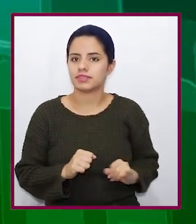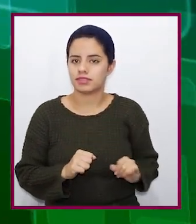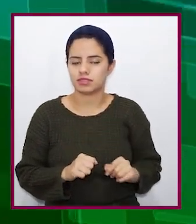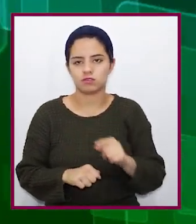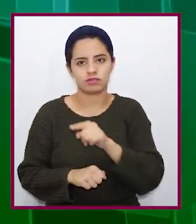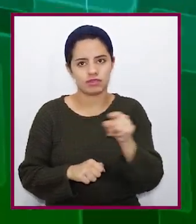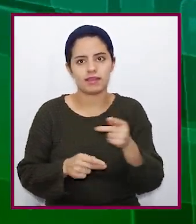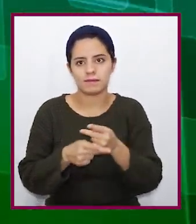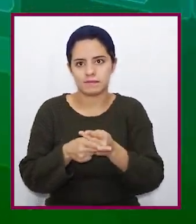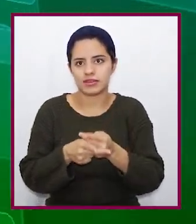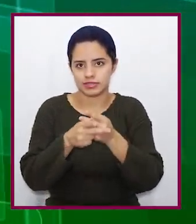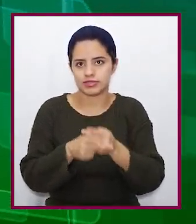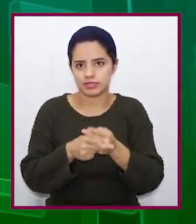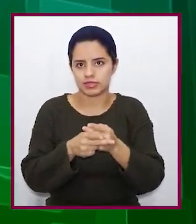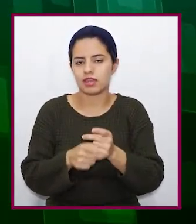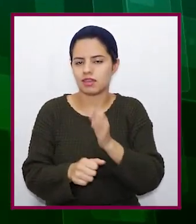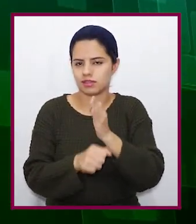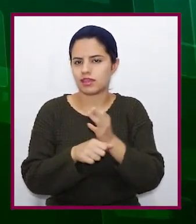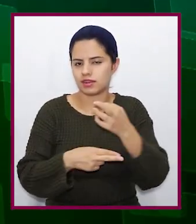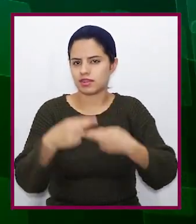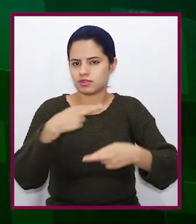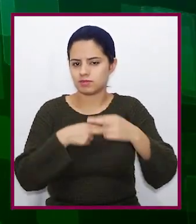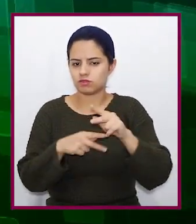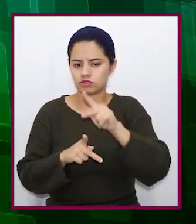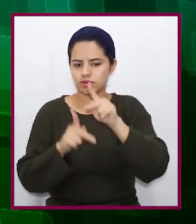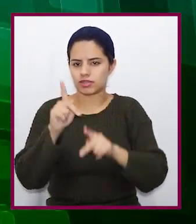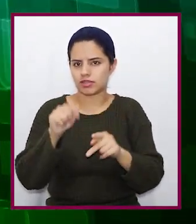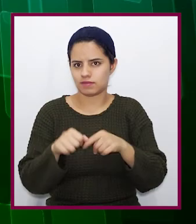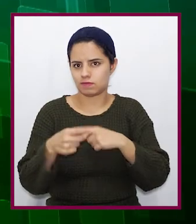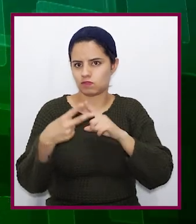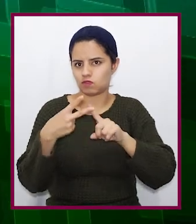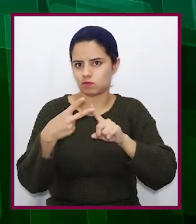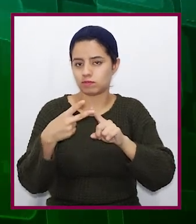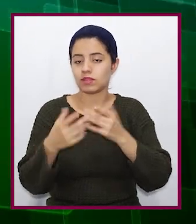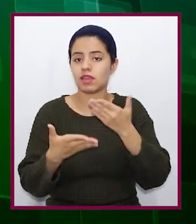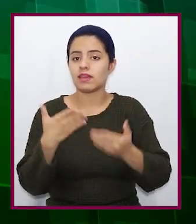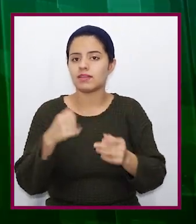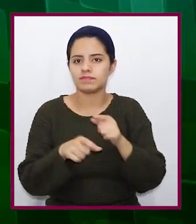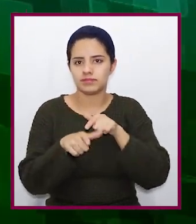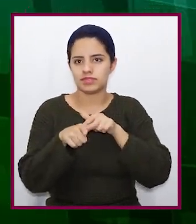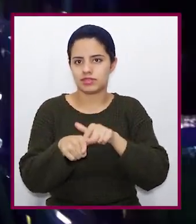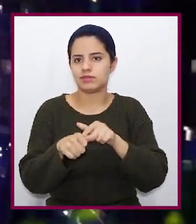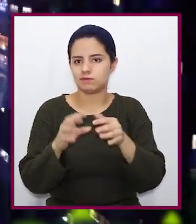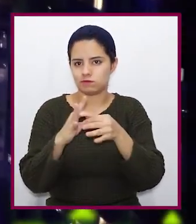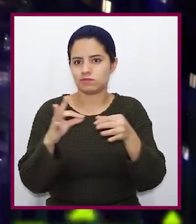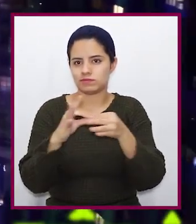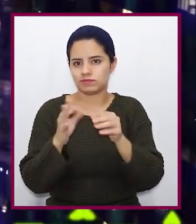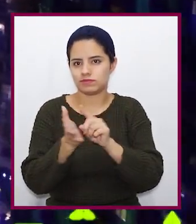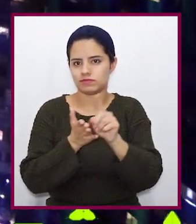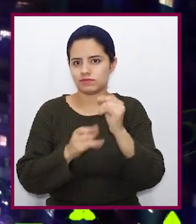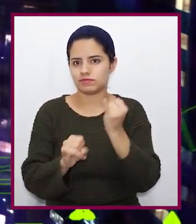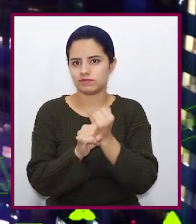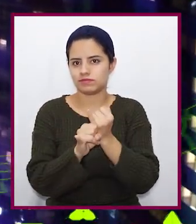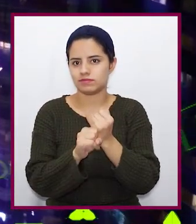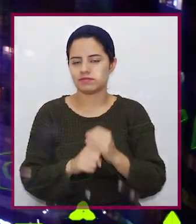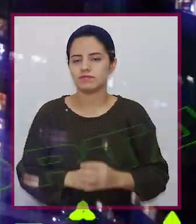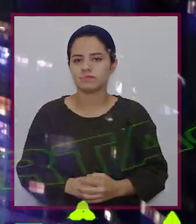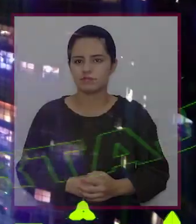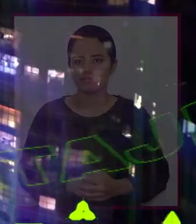pacientes. Ahorita volvemos con la segunda parte. Por ahora, sigamos con el reportaje de derechos digitales.